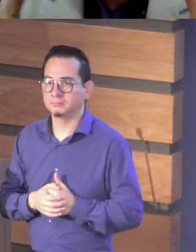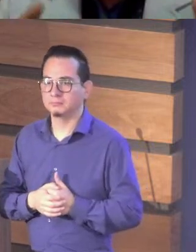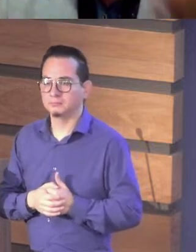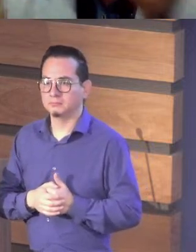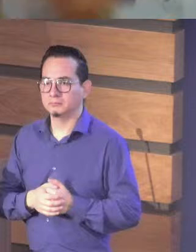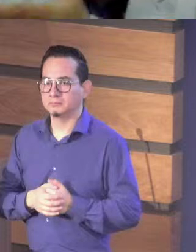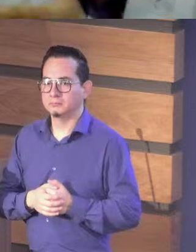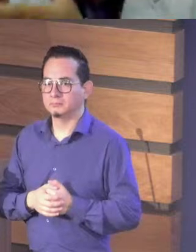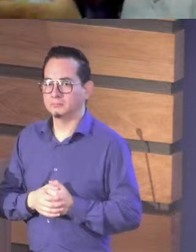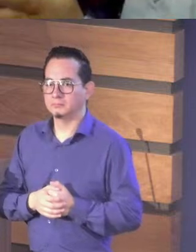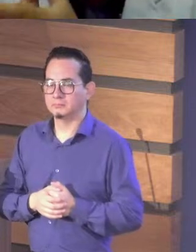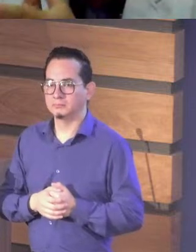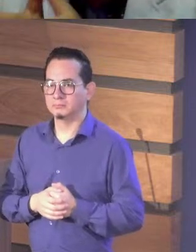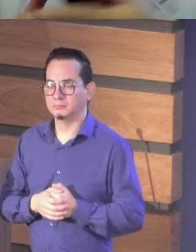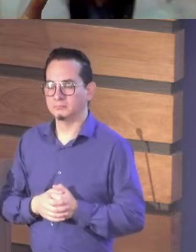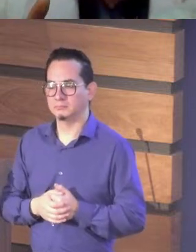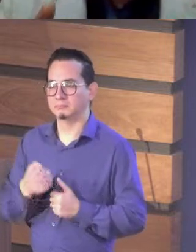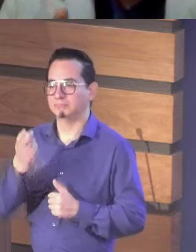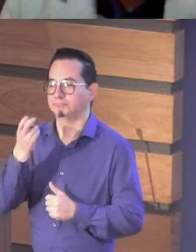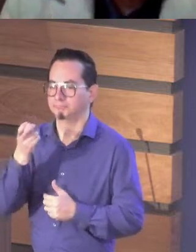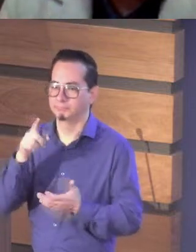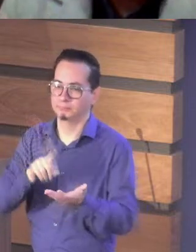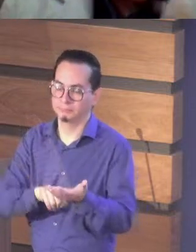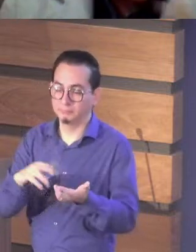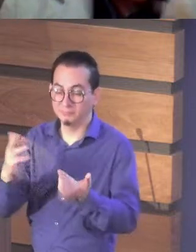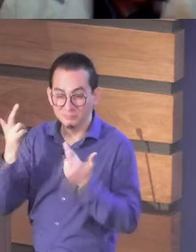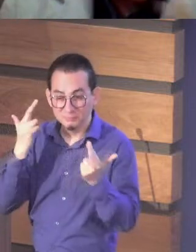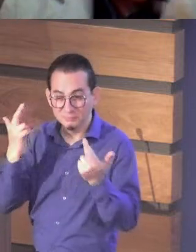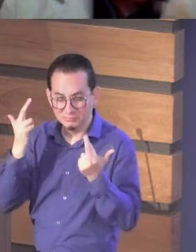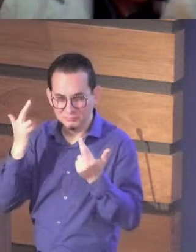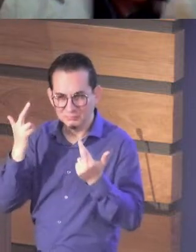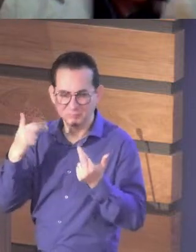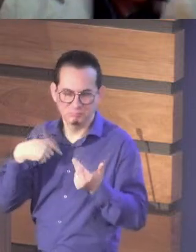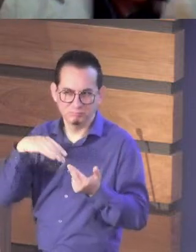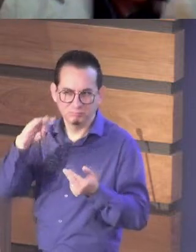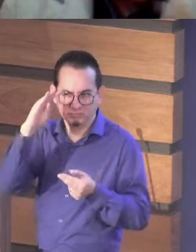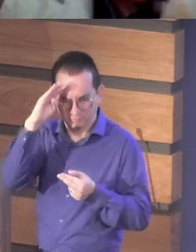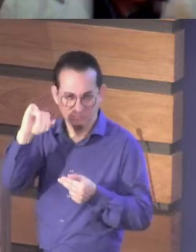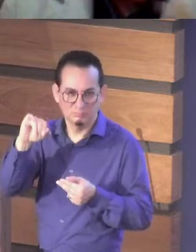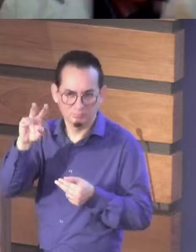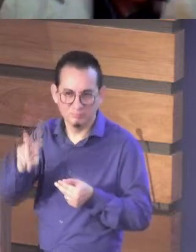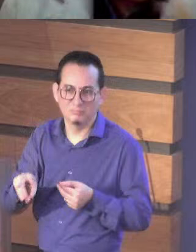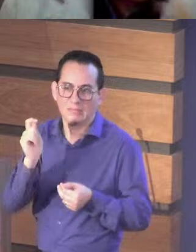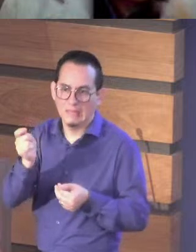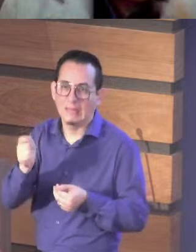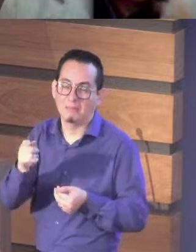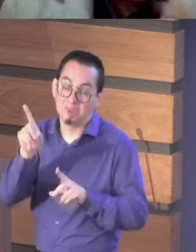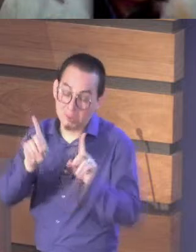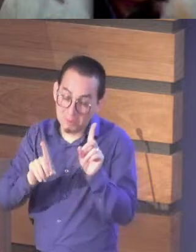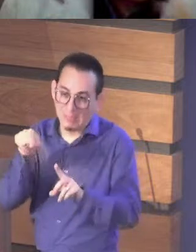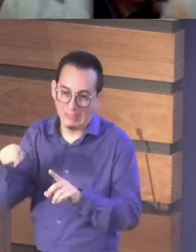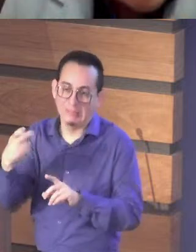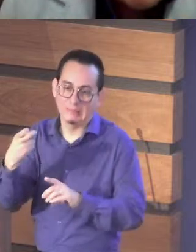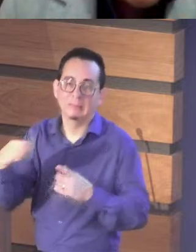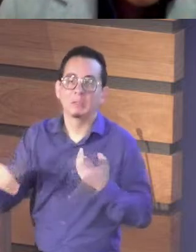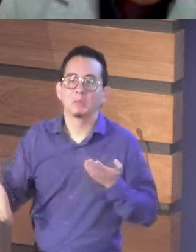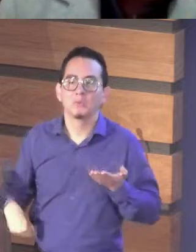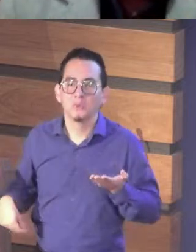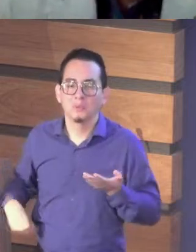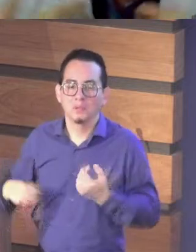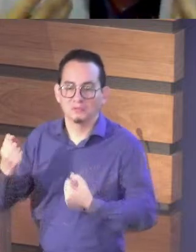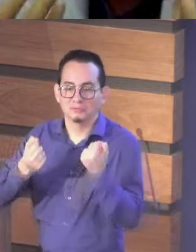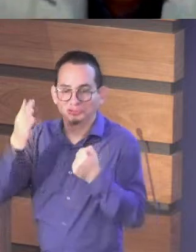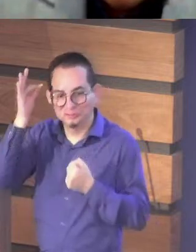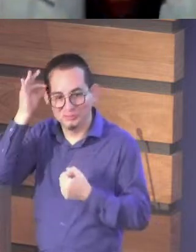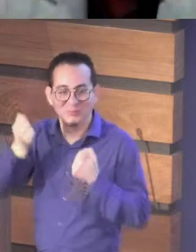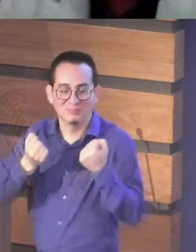determinar si en el ruido al que está expuesto le está provocando. Y hablamos de una persona de más o menos,